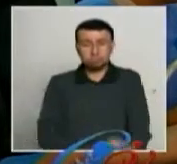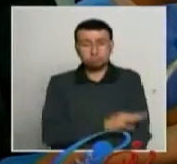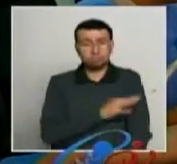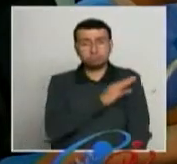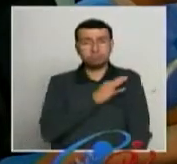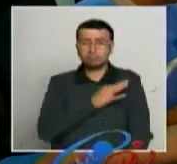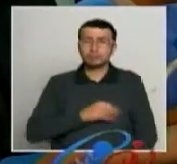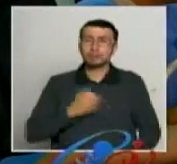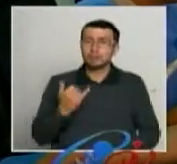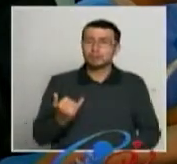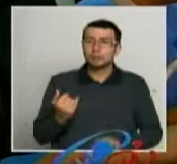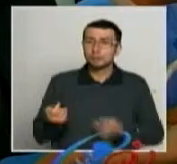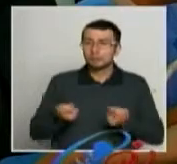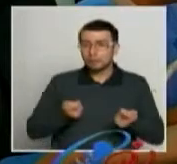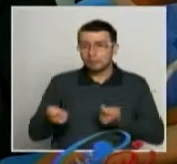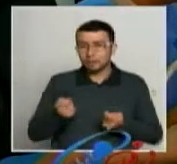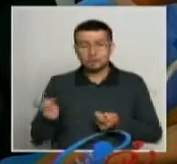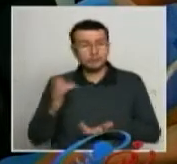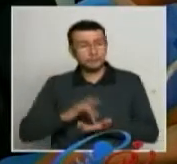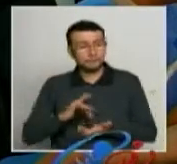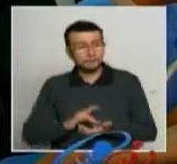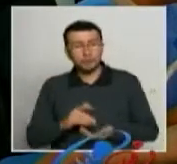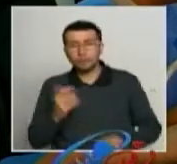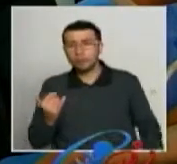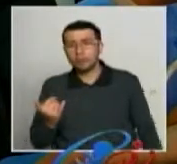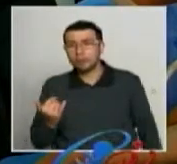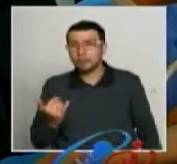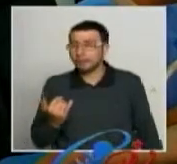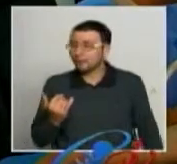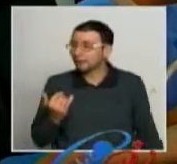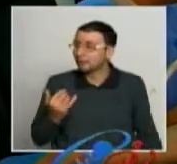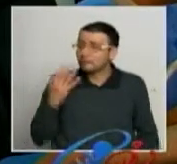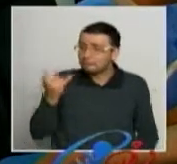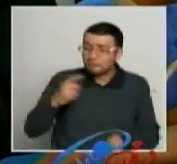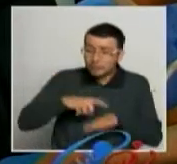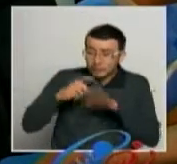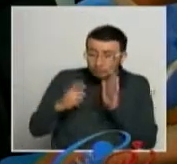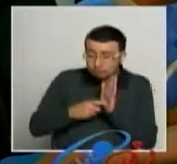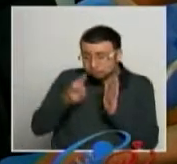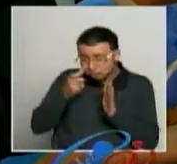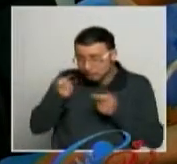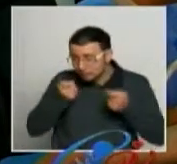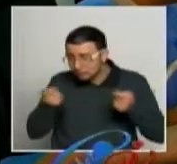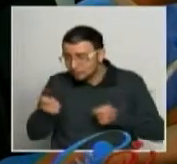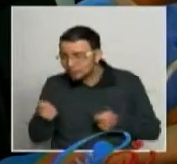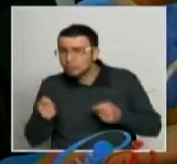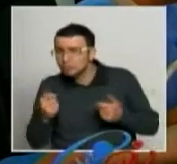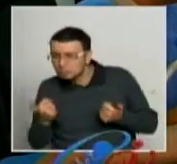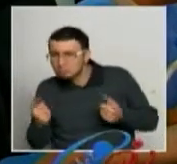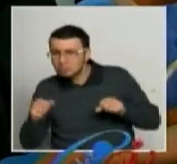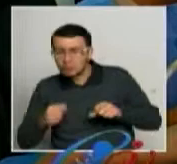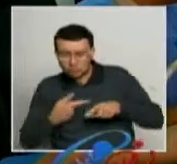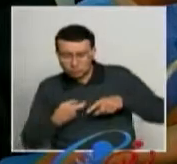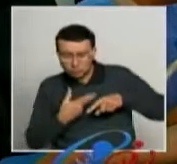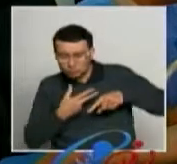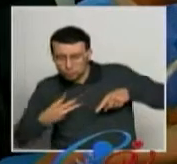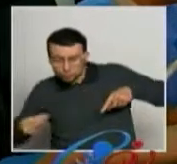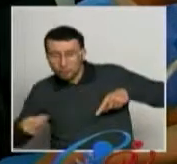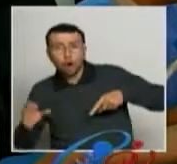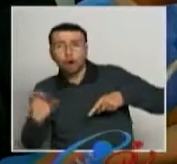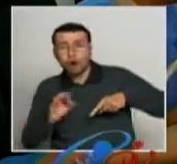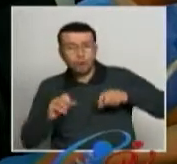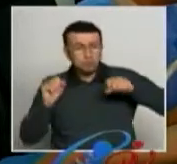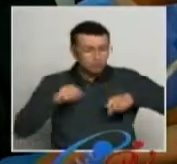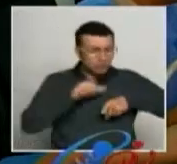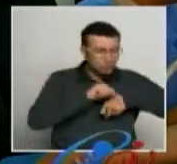una cirugía de los vasos o de las venas en miembros inferiores o tratamientos estéticos, y entender también el